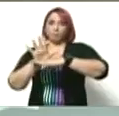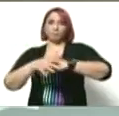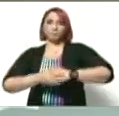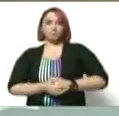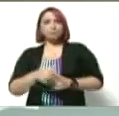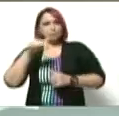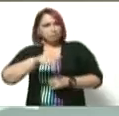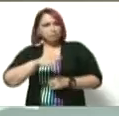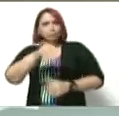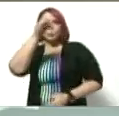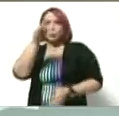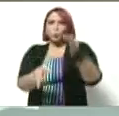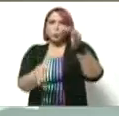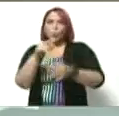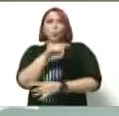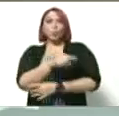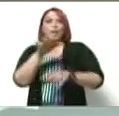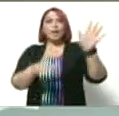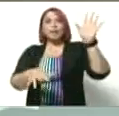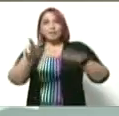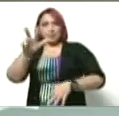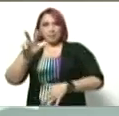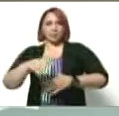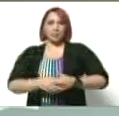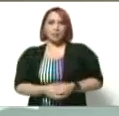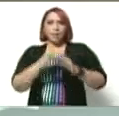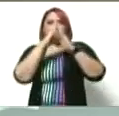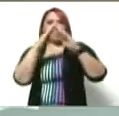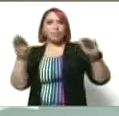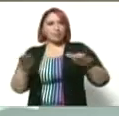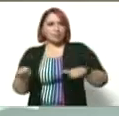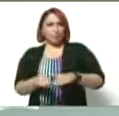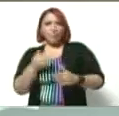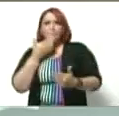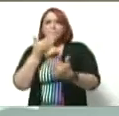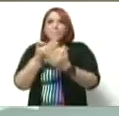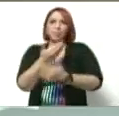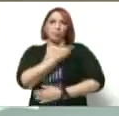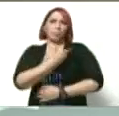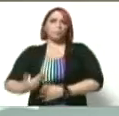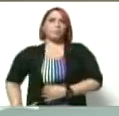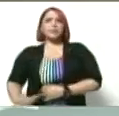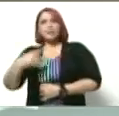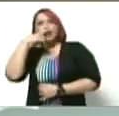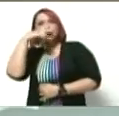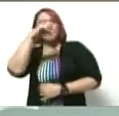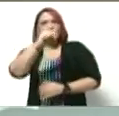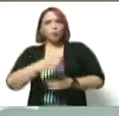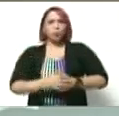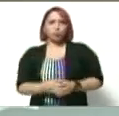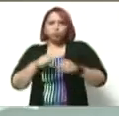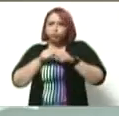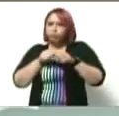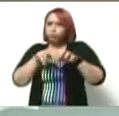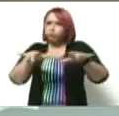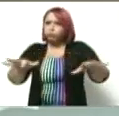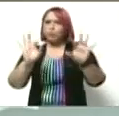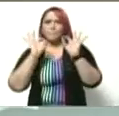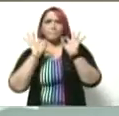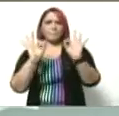justamente lunes 13 de diciembre nos ha pedido el presidente nicolás maduro un despliegue especial